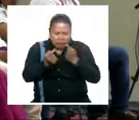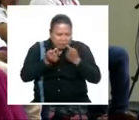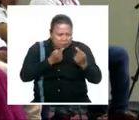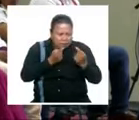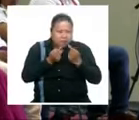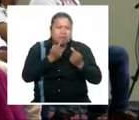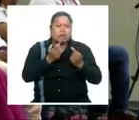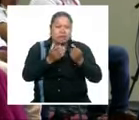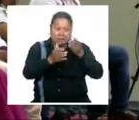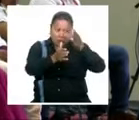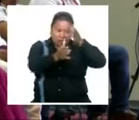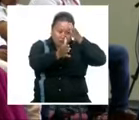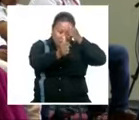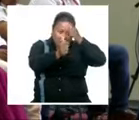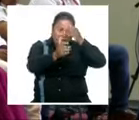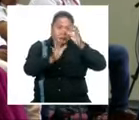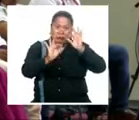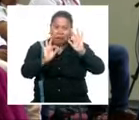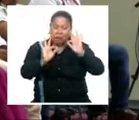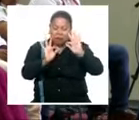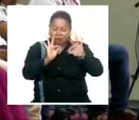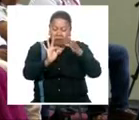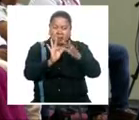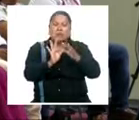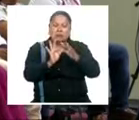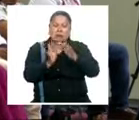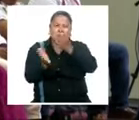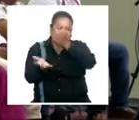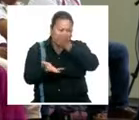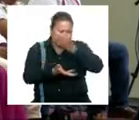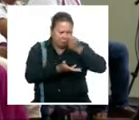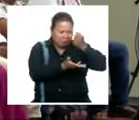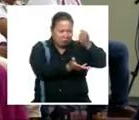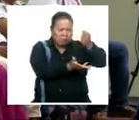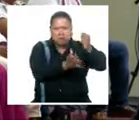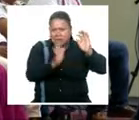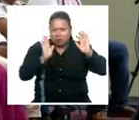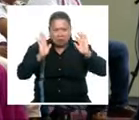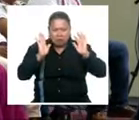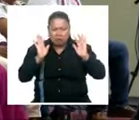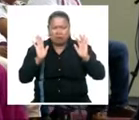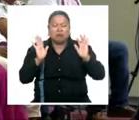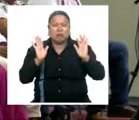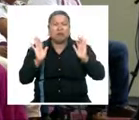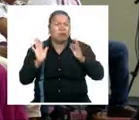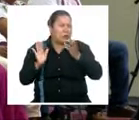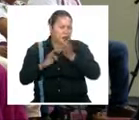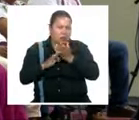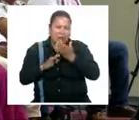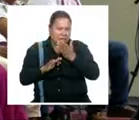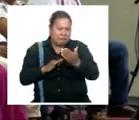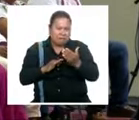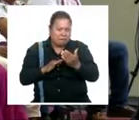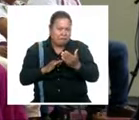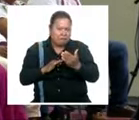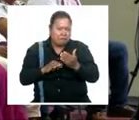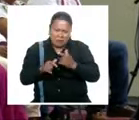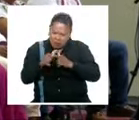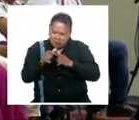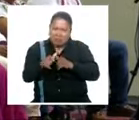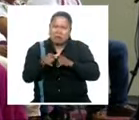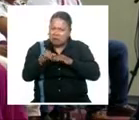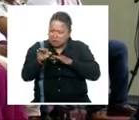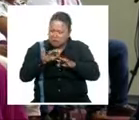que se entreguen las participaciones. Y creo que va por buen camino y siguen los